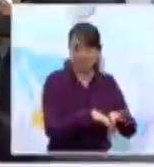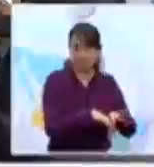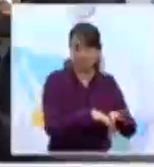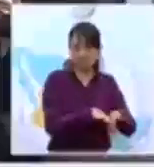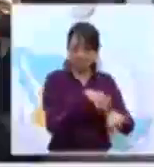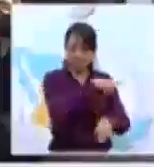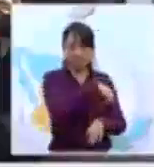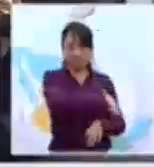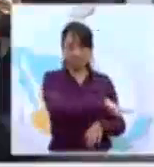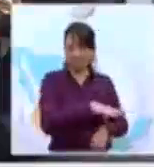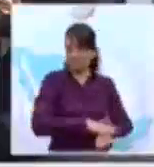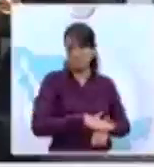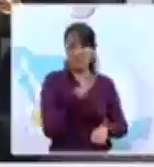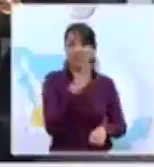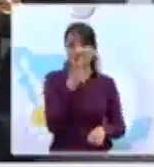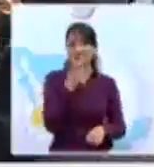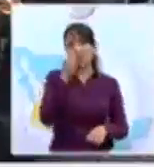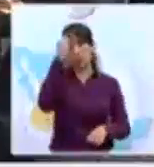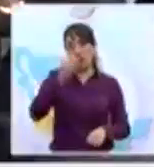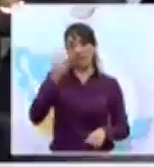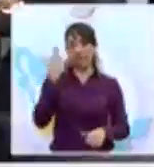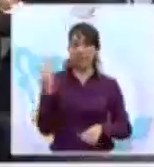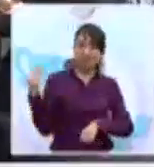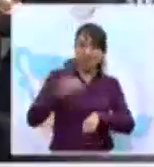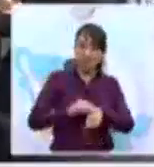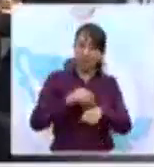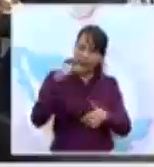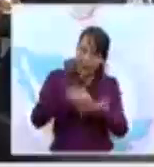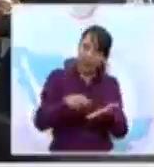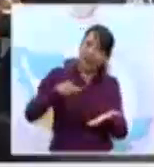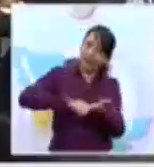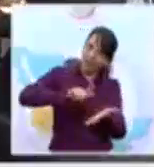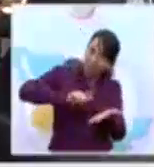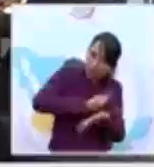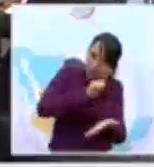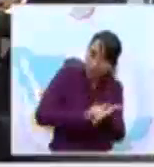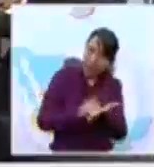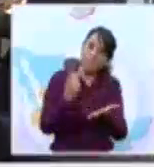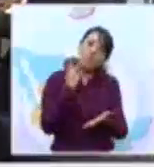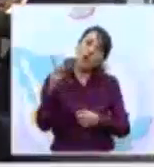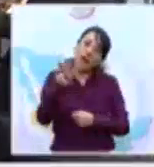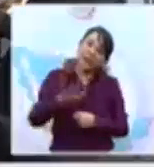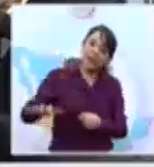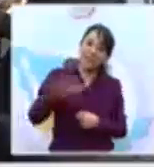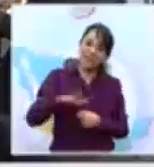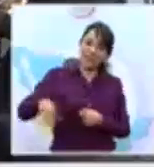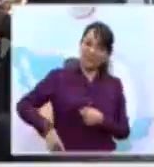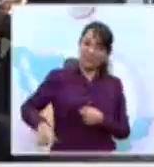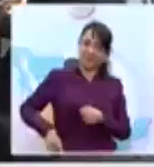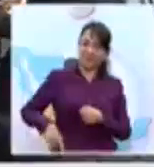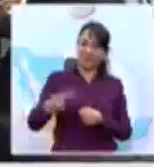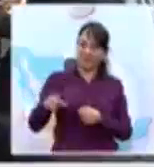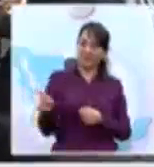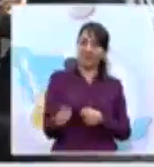Gracias, Fernando Pliego Carrasco. ¿Alguien más? María de Jesús, adelante, gracias. Gracias.